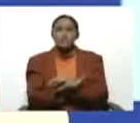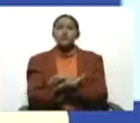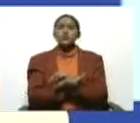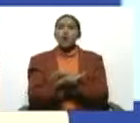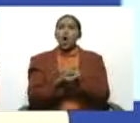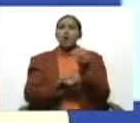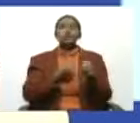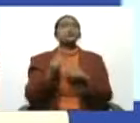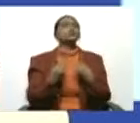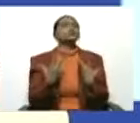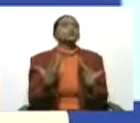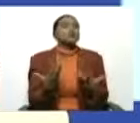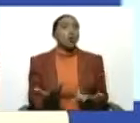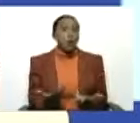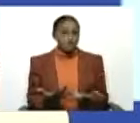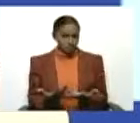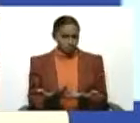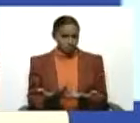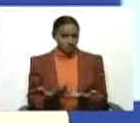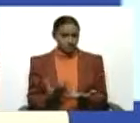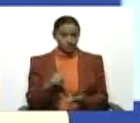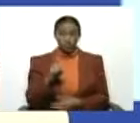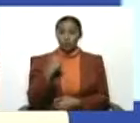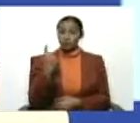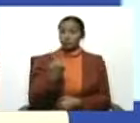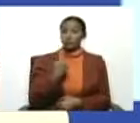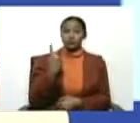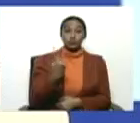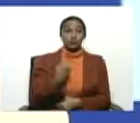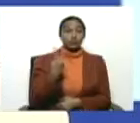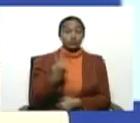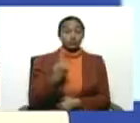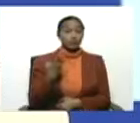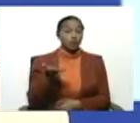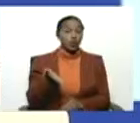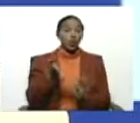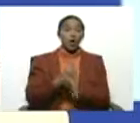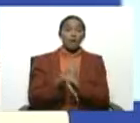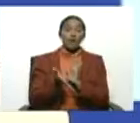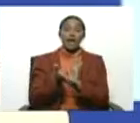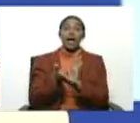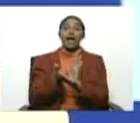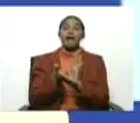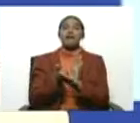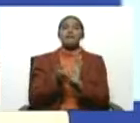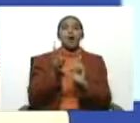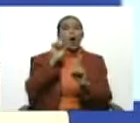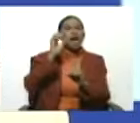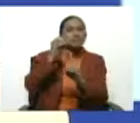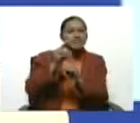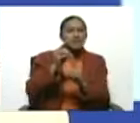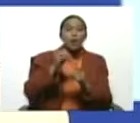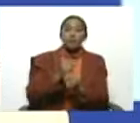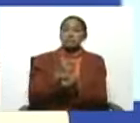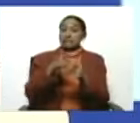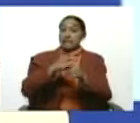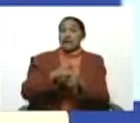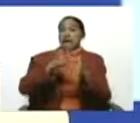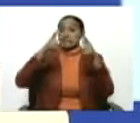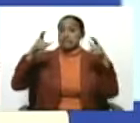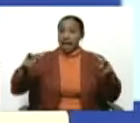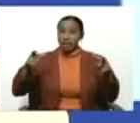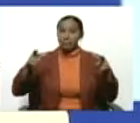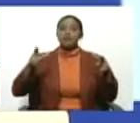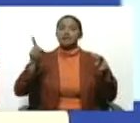veces no solo es el el el aspecto Macro la política macrofiscal a veces es